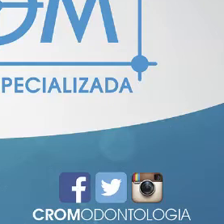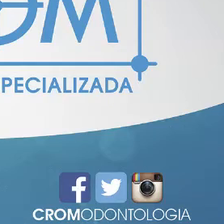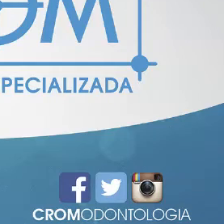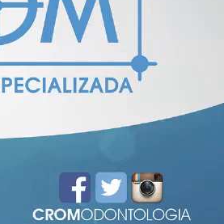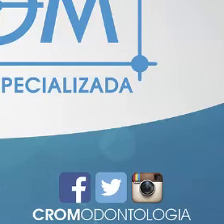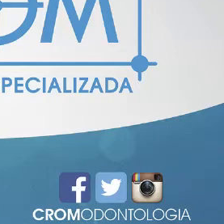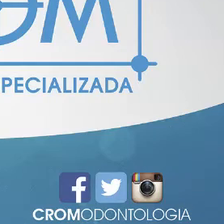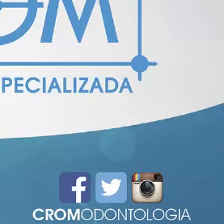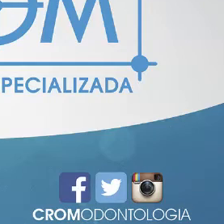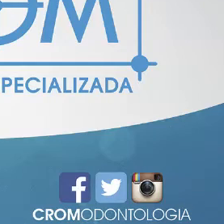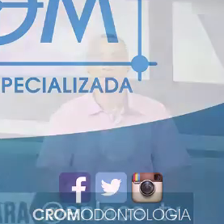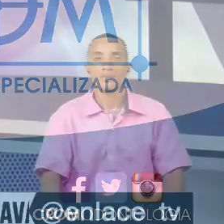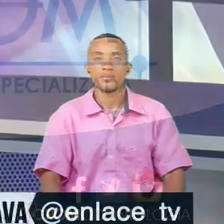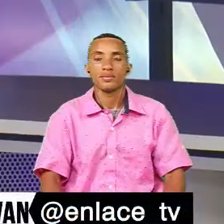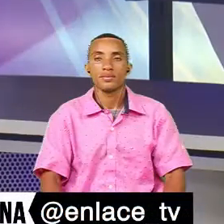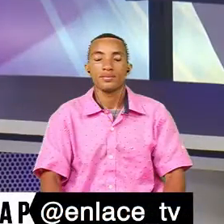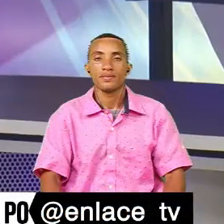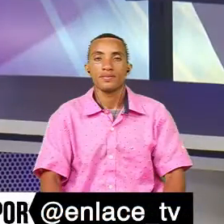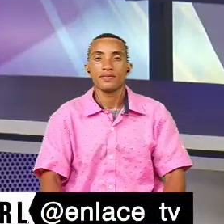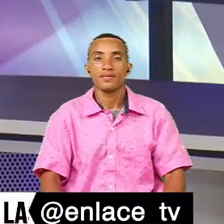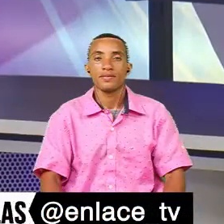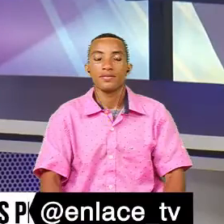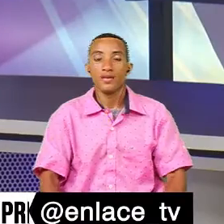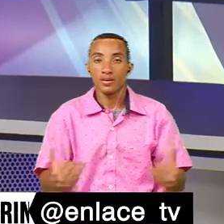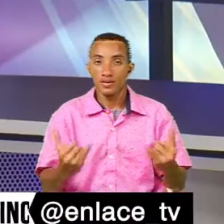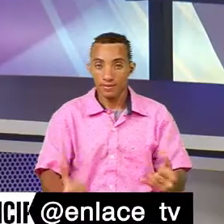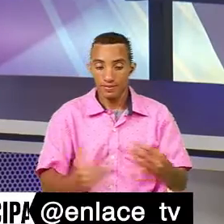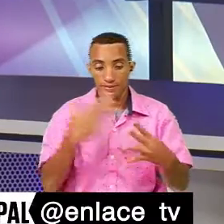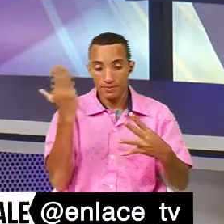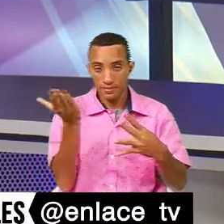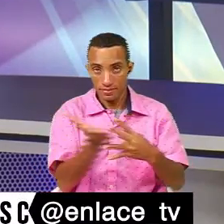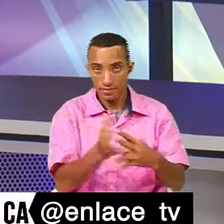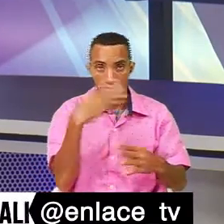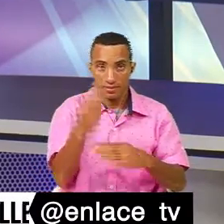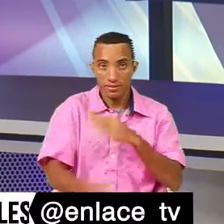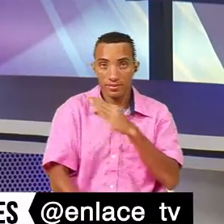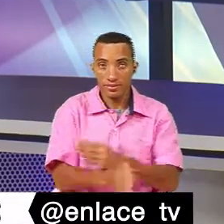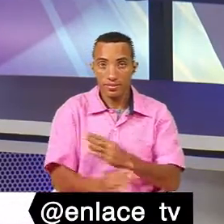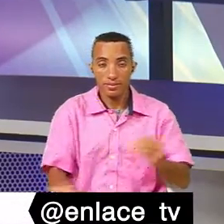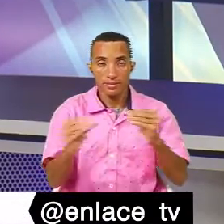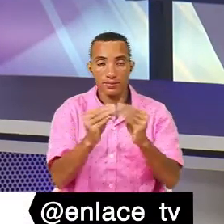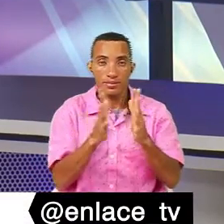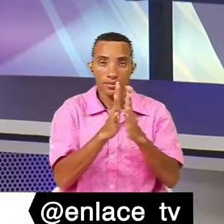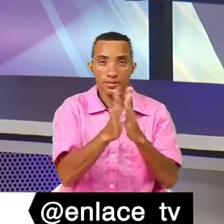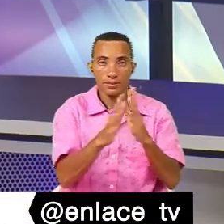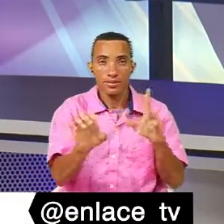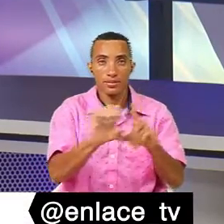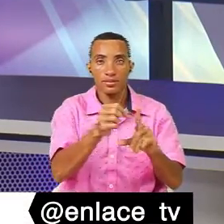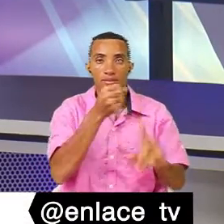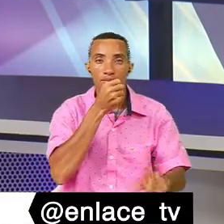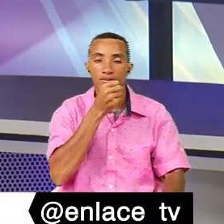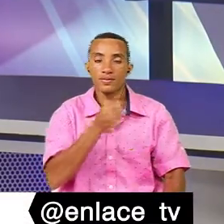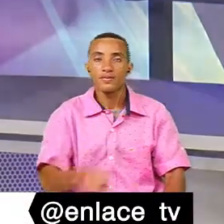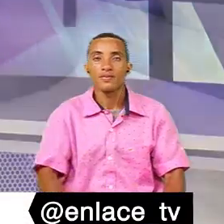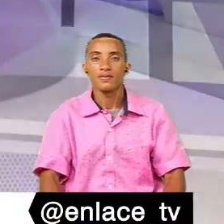Bermeja. Llega el momento de hacer nuestra primera pausa y ya regresamos con más información a Enlace Noticias.